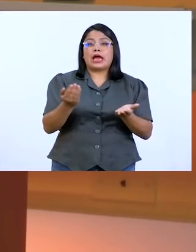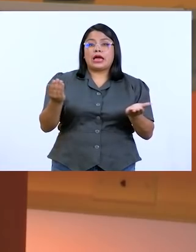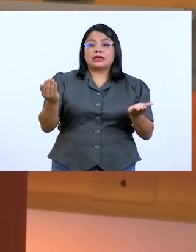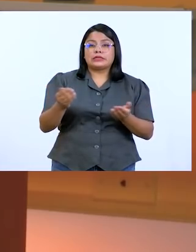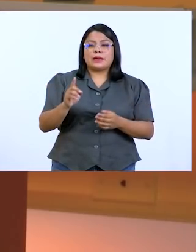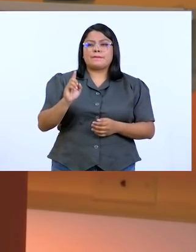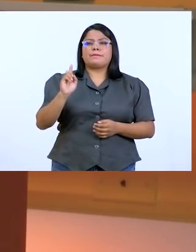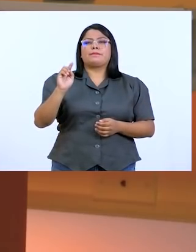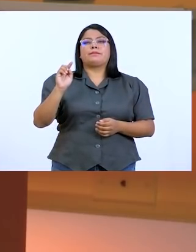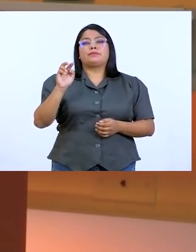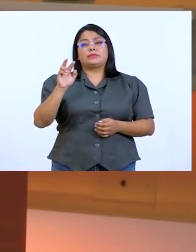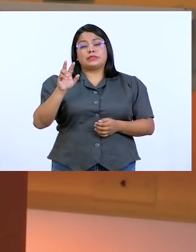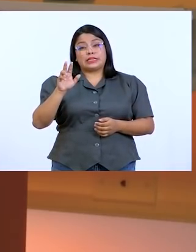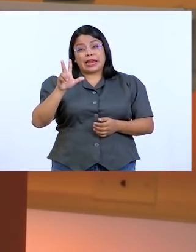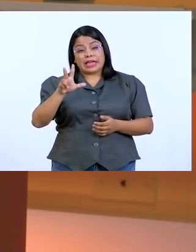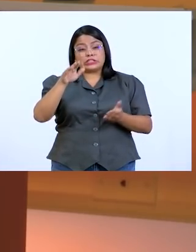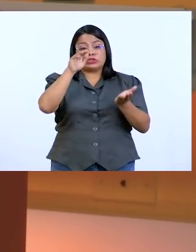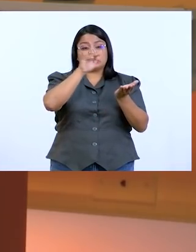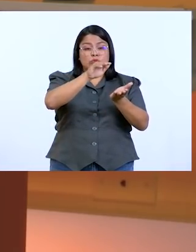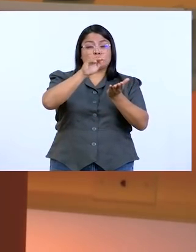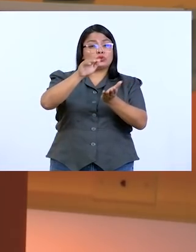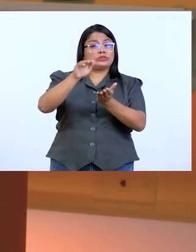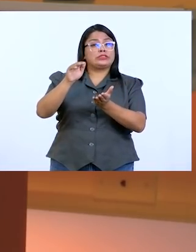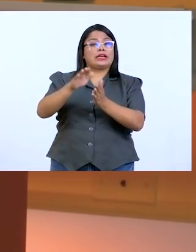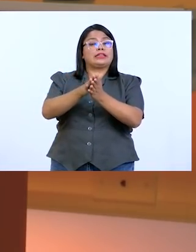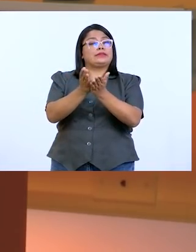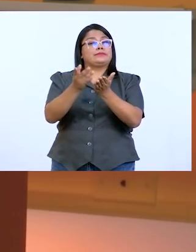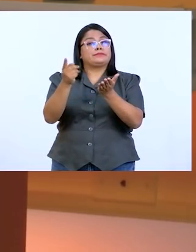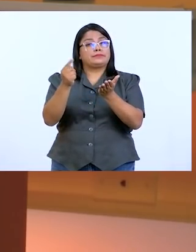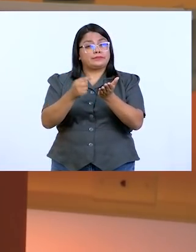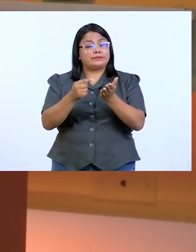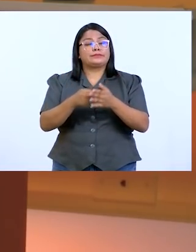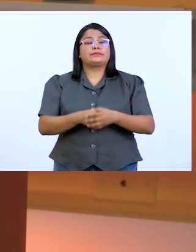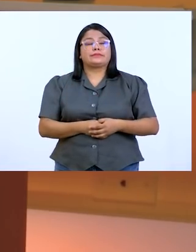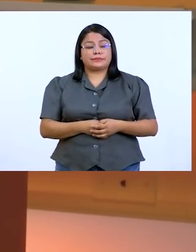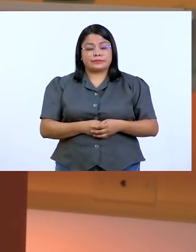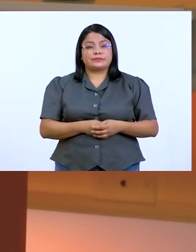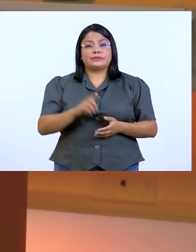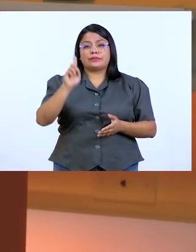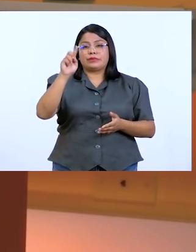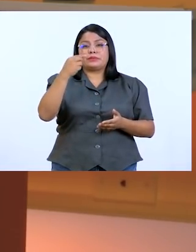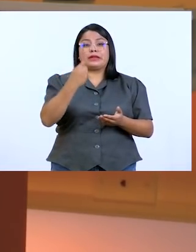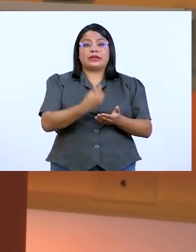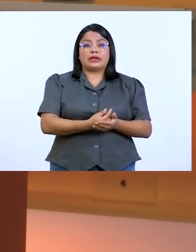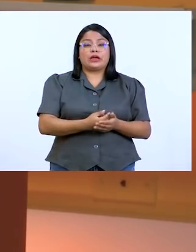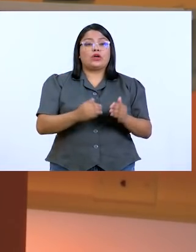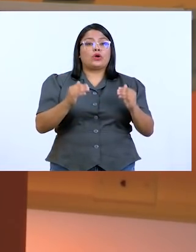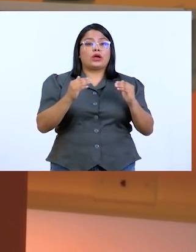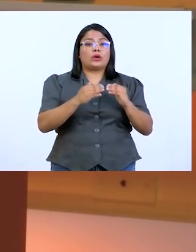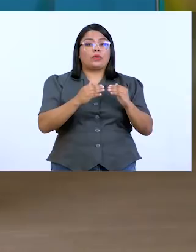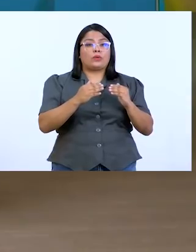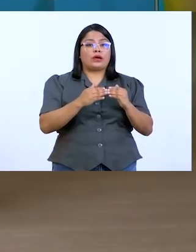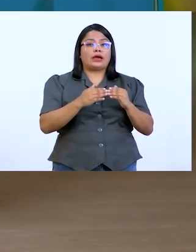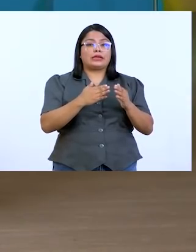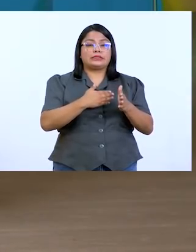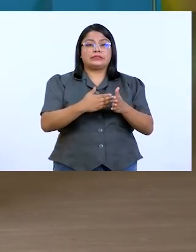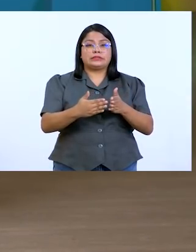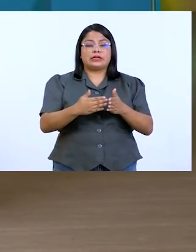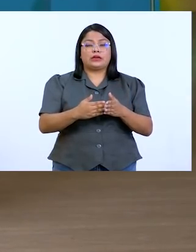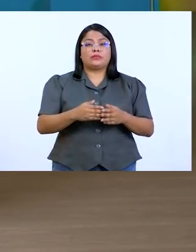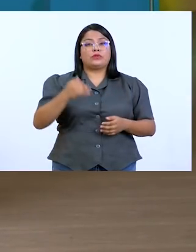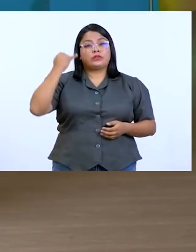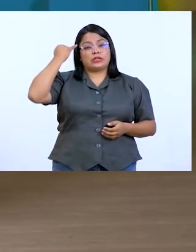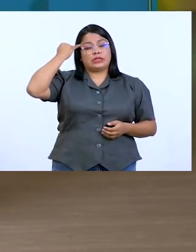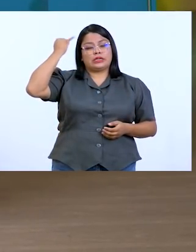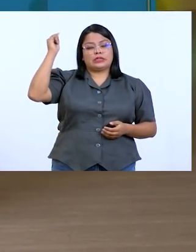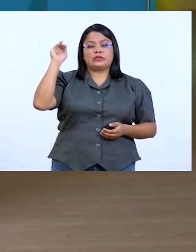realizará sobre las primeras 3 unidades del libro de texto de primer grado. Además,